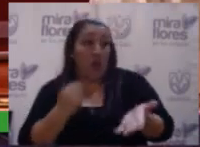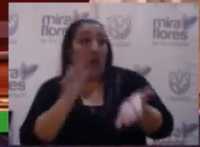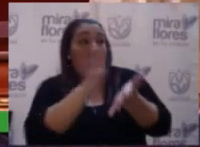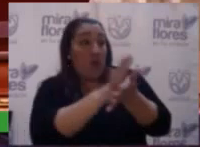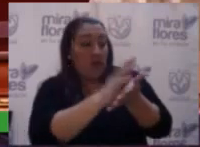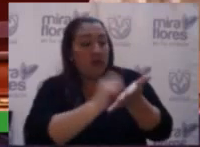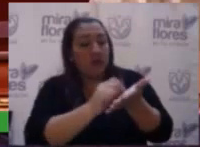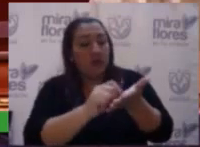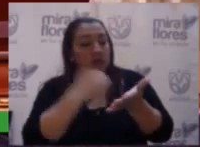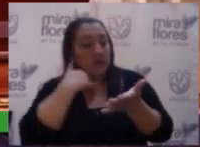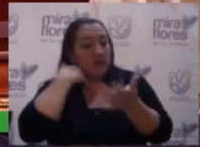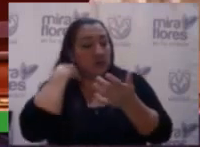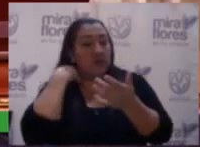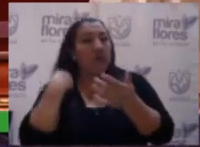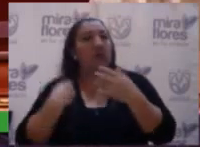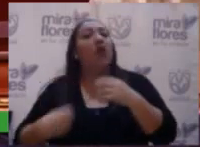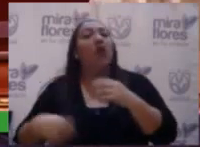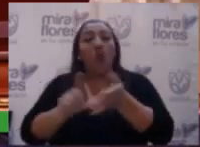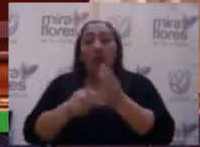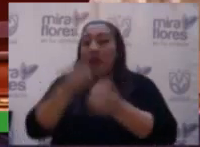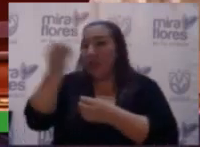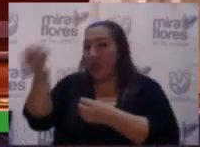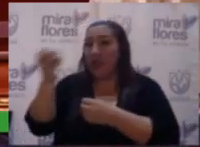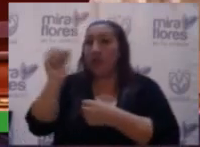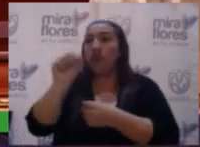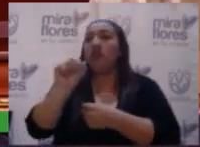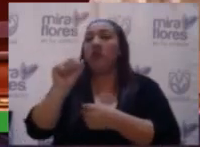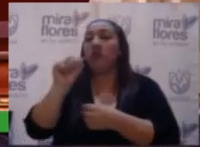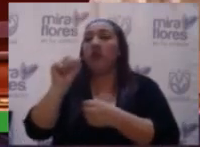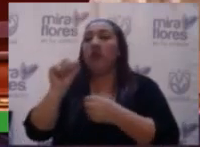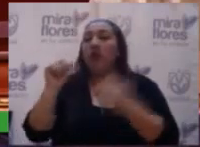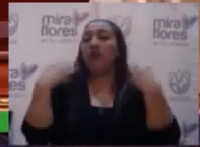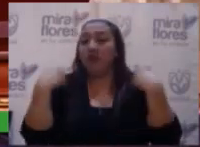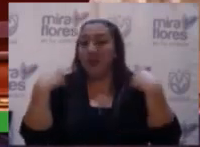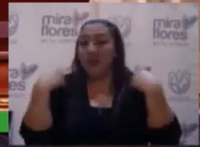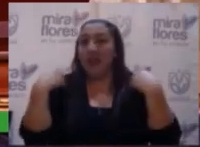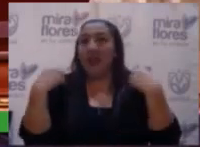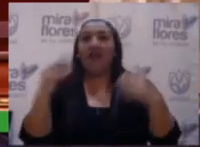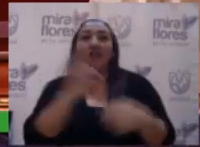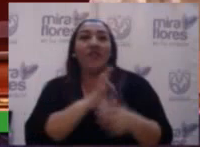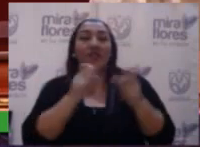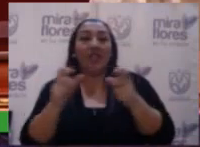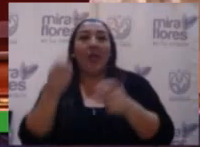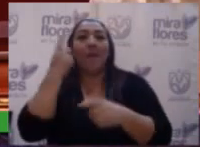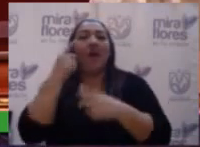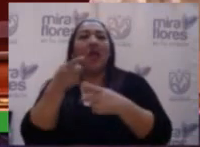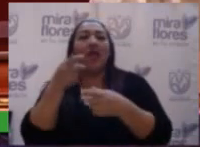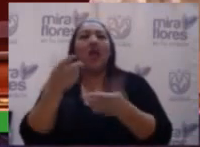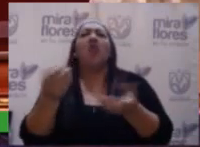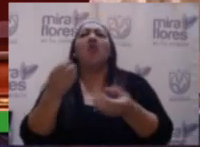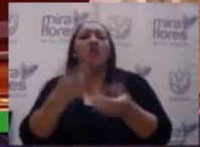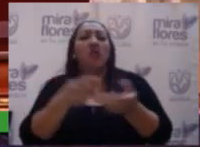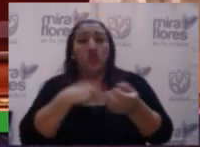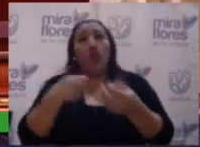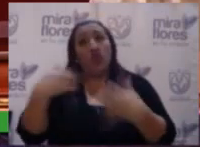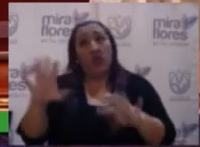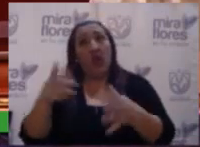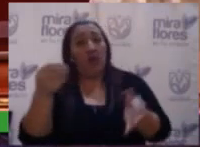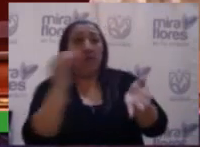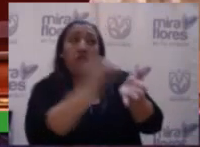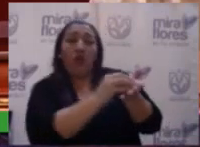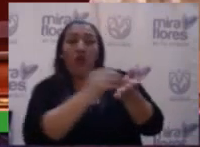la subgerencia de fiscalización para que se inicie el procedimiento formal de sanción esto